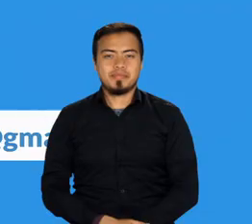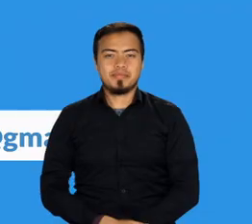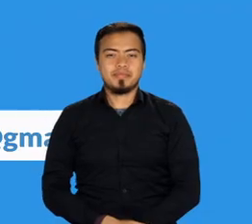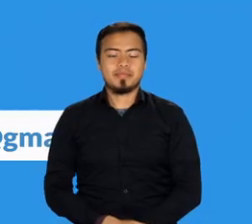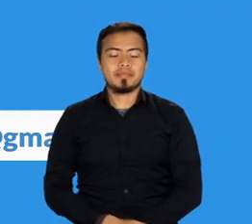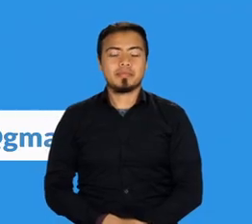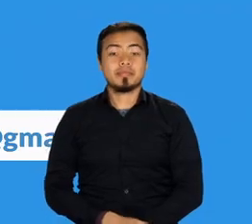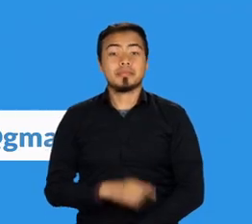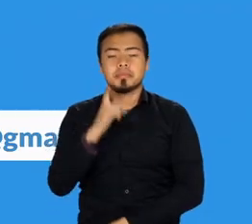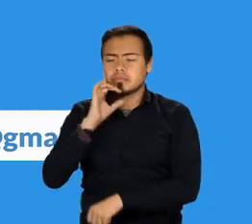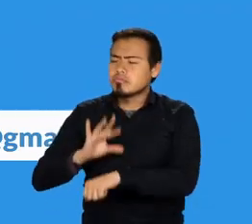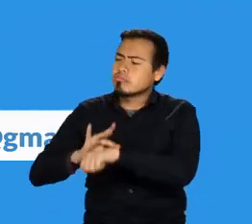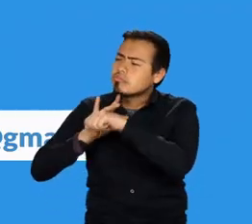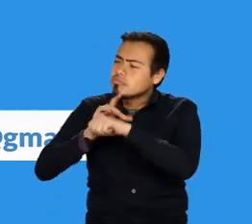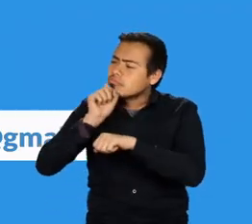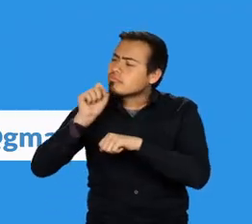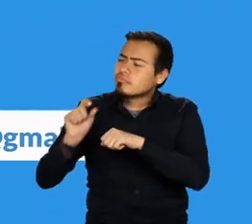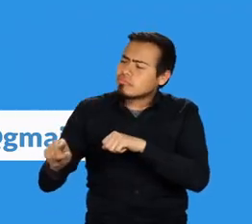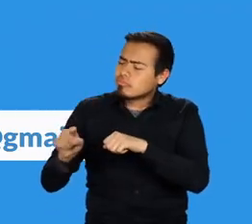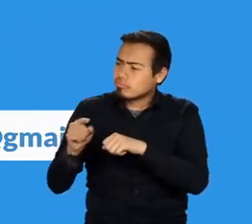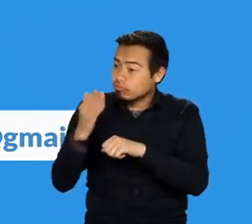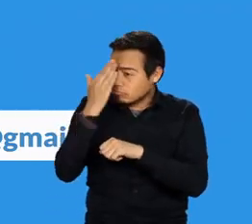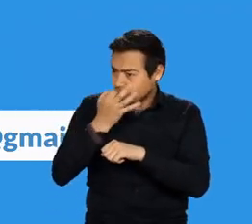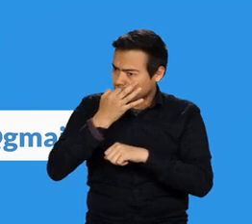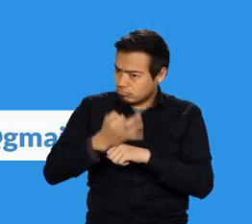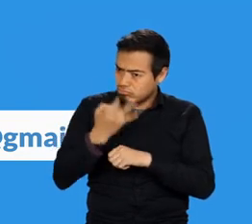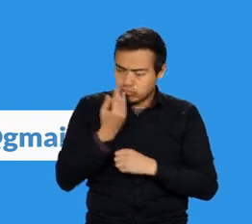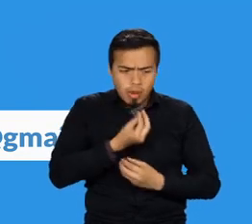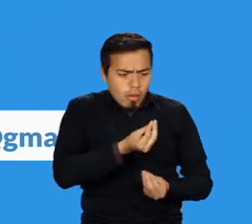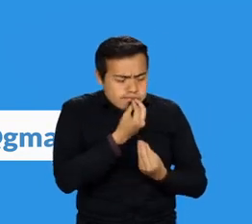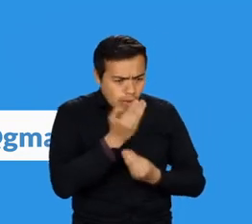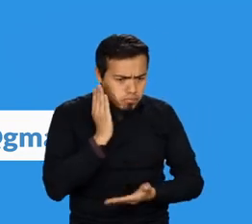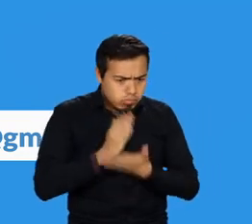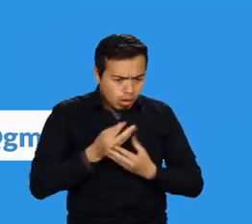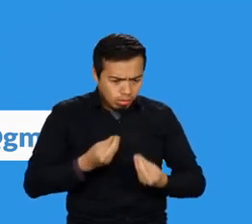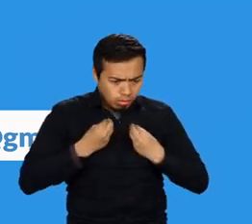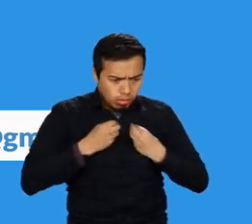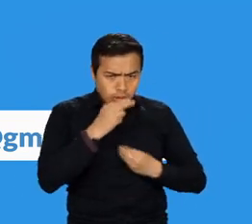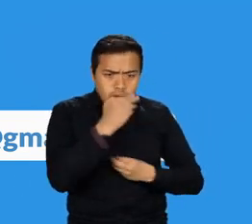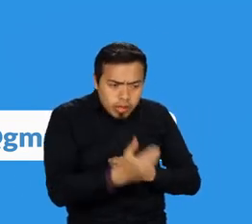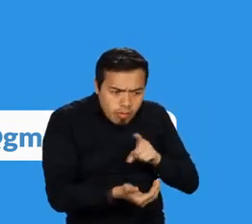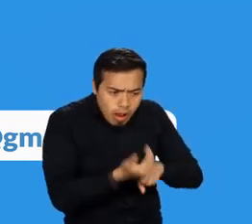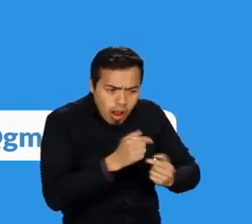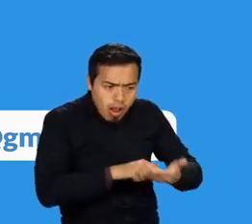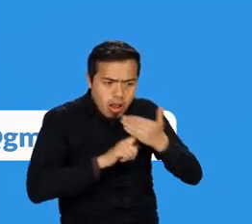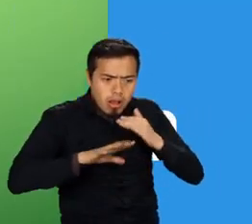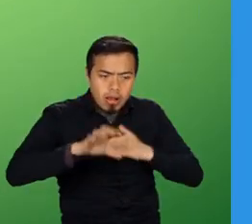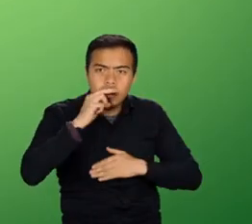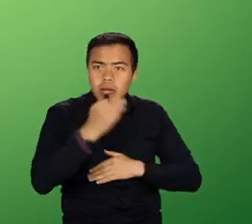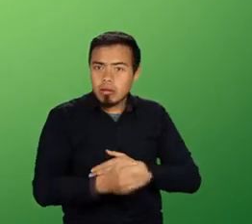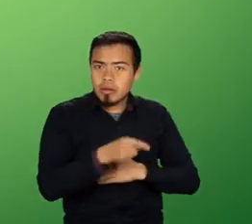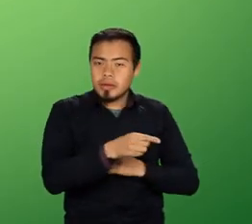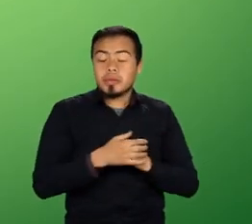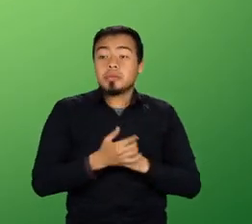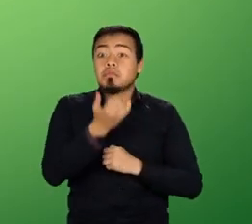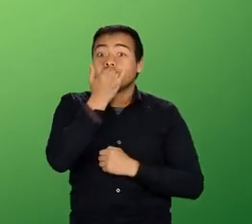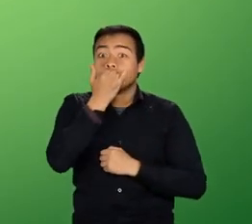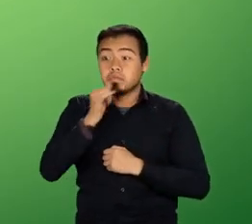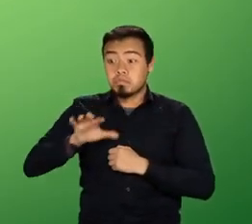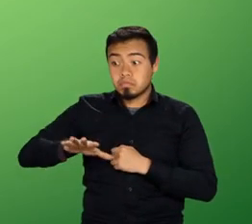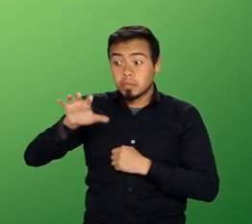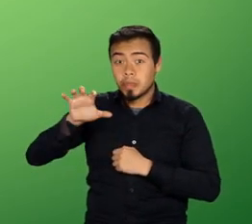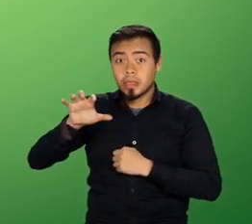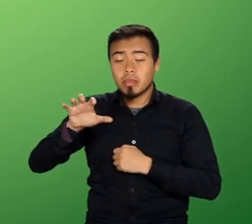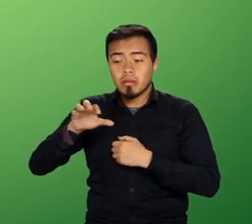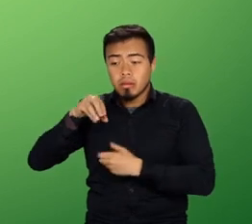drpelucheresponde@gmail.com. Dr. Peluche, ¿es verdad que la alimentación influye en la aparición del cáncer infantil? El cáncer infantil